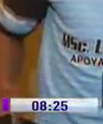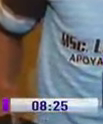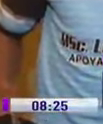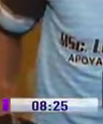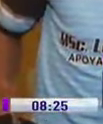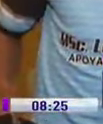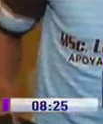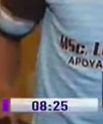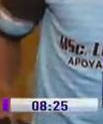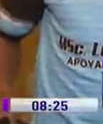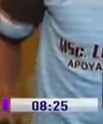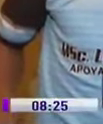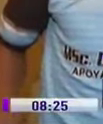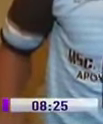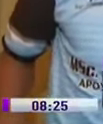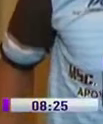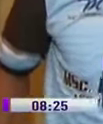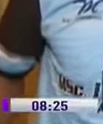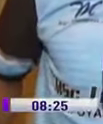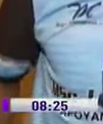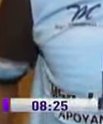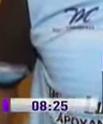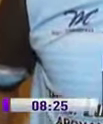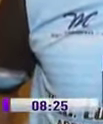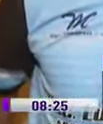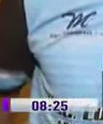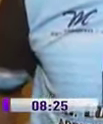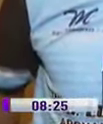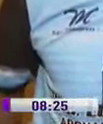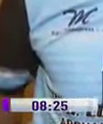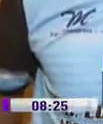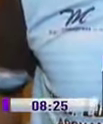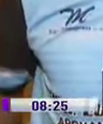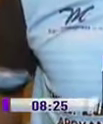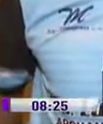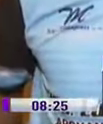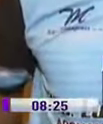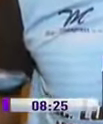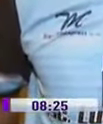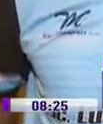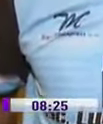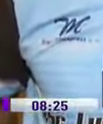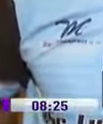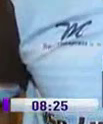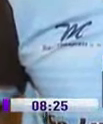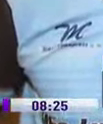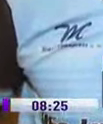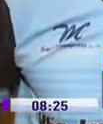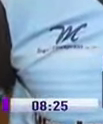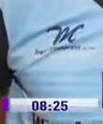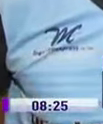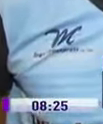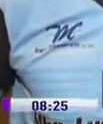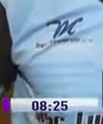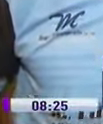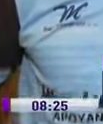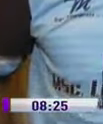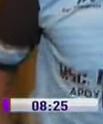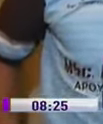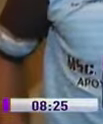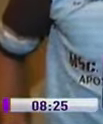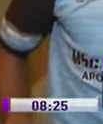con Javier y con Salas? No, tranquilo, esperando hacer un bonito espectáculo, que la gente se divierta, que es lo que queremos hacer nada más. ¿Y cuál es tu especialidad?